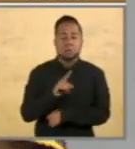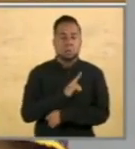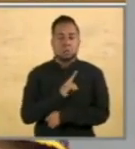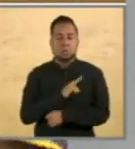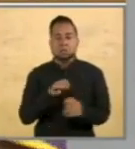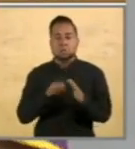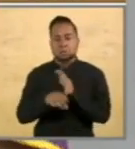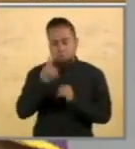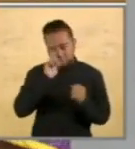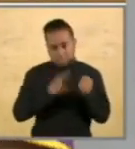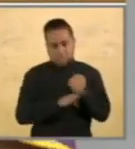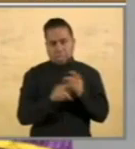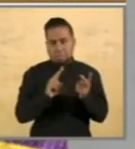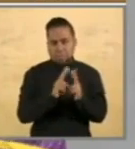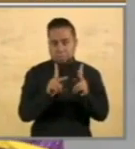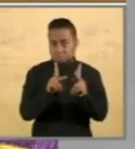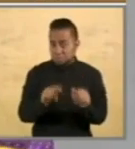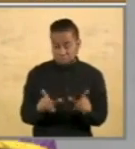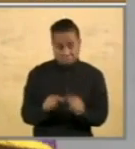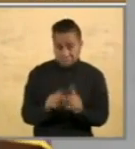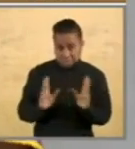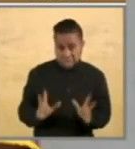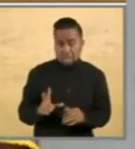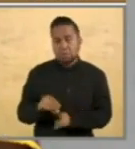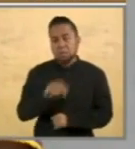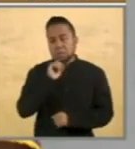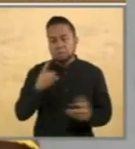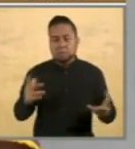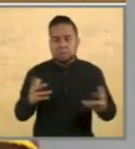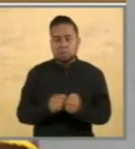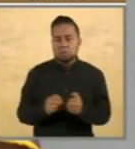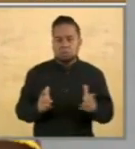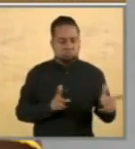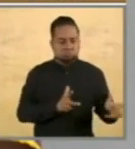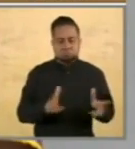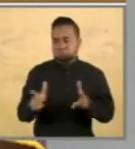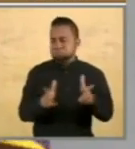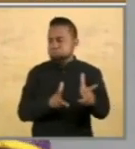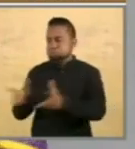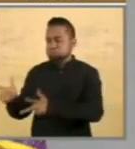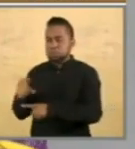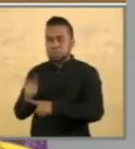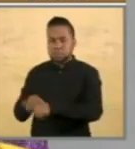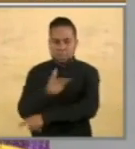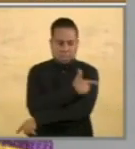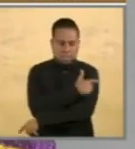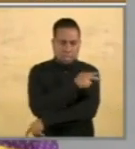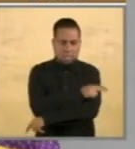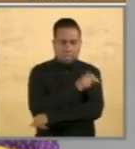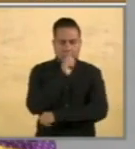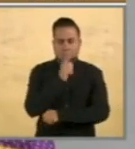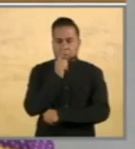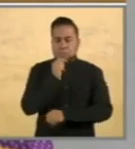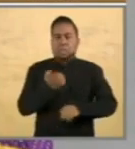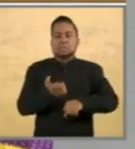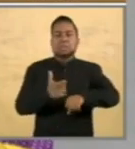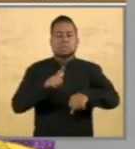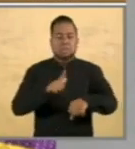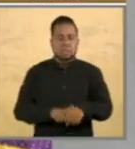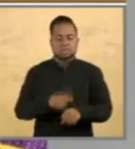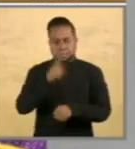está la prevención con vecinos por la paz sino también están los recorridos que hace Guardia nacional y Policía